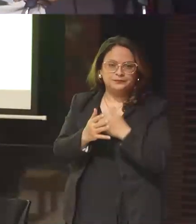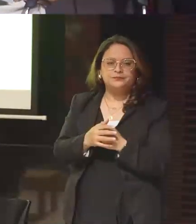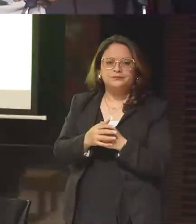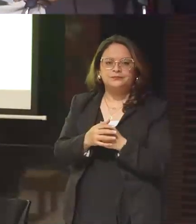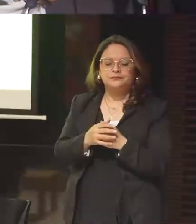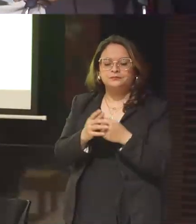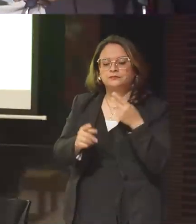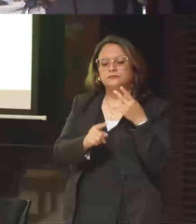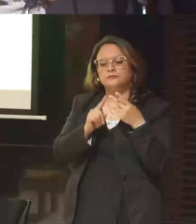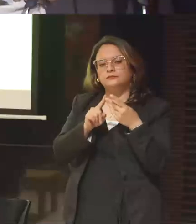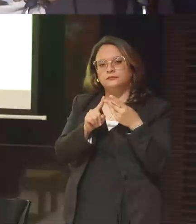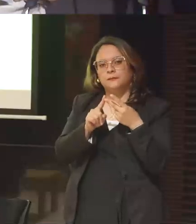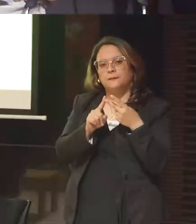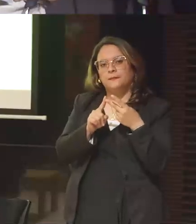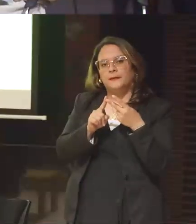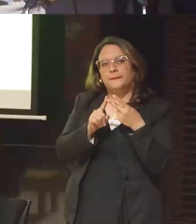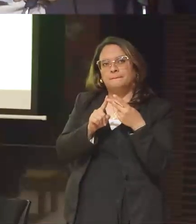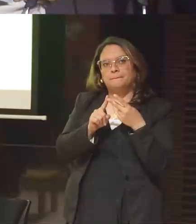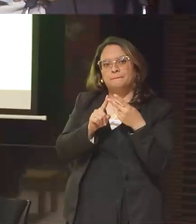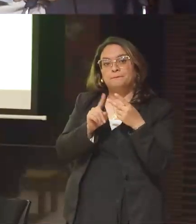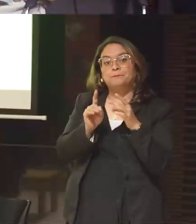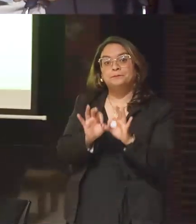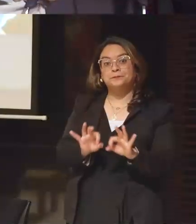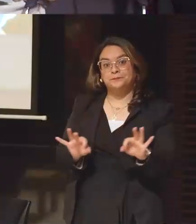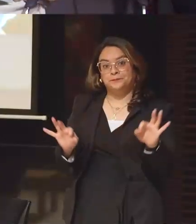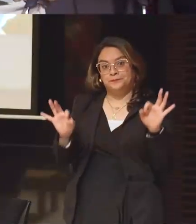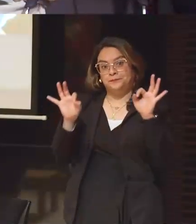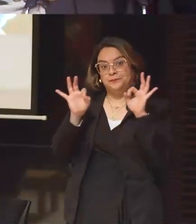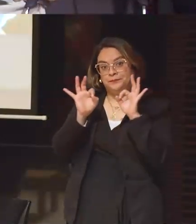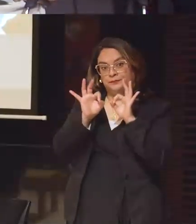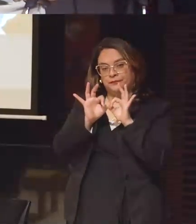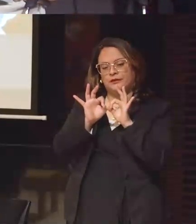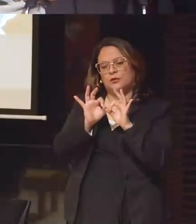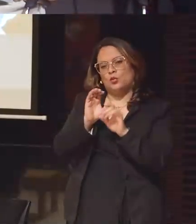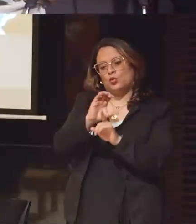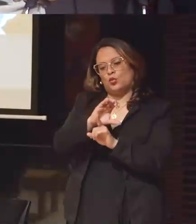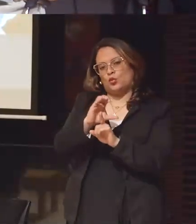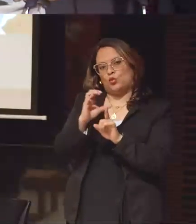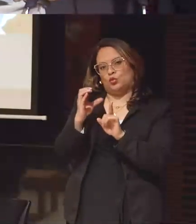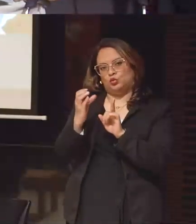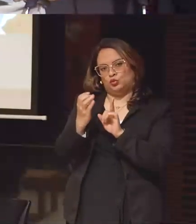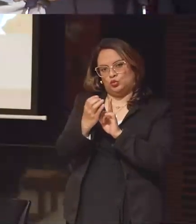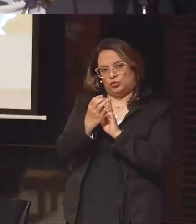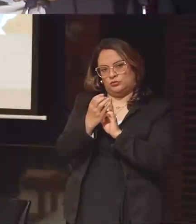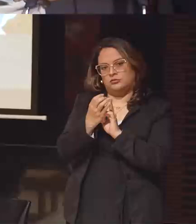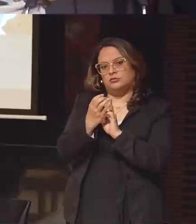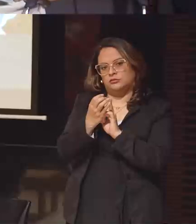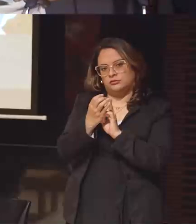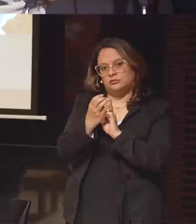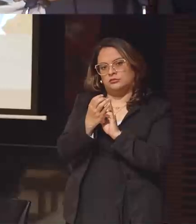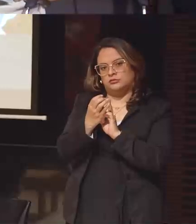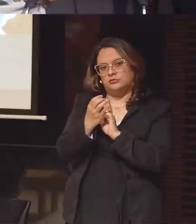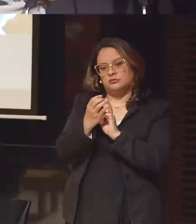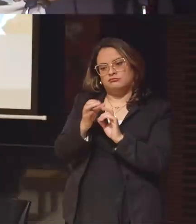empieza a ser muy importante es tener cultura en uno no estar solo con lo que le molesta. En Transmilenio